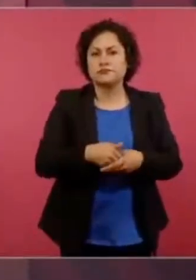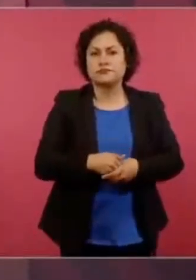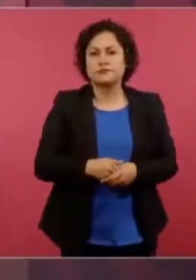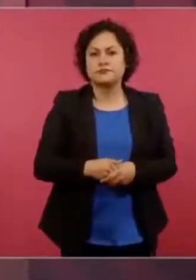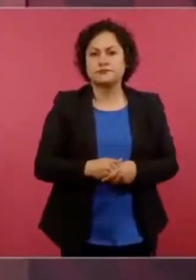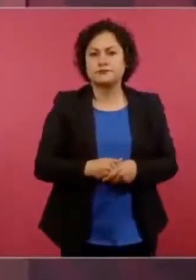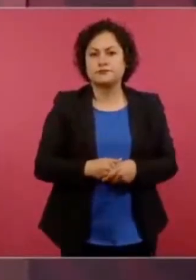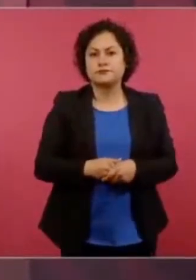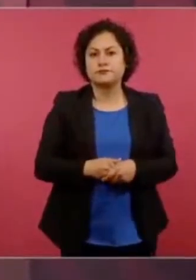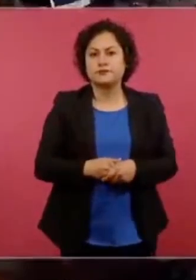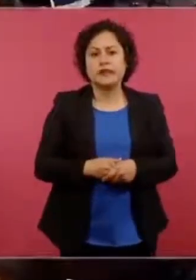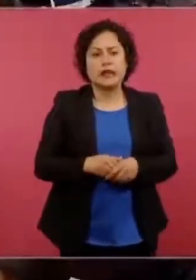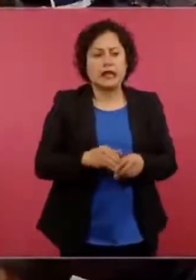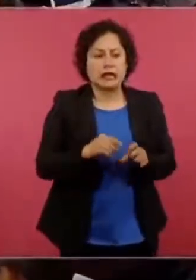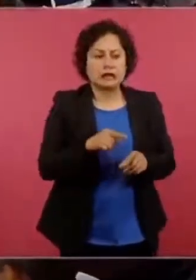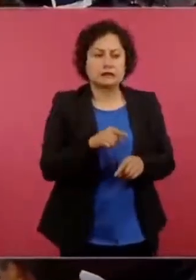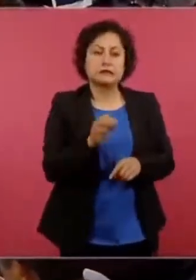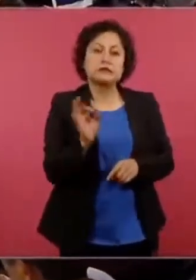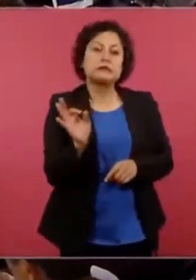un homicidio,